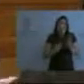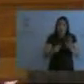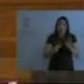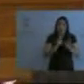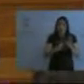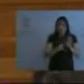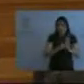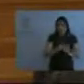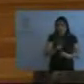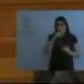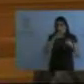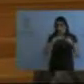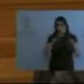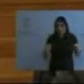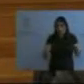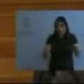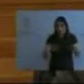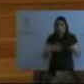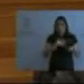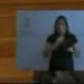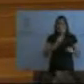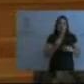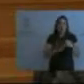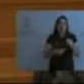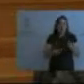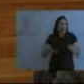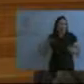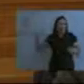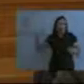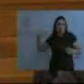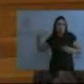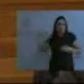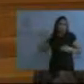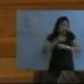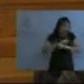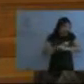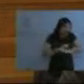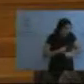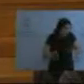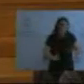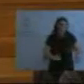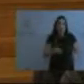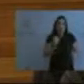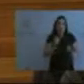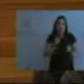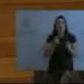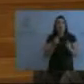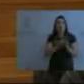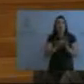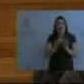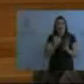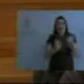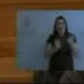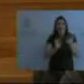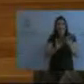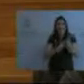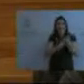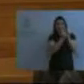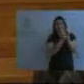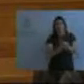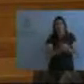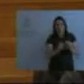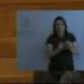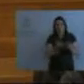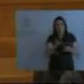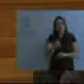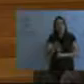de Puertos de Asturias. O sea, podría haberlo hecho ya con anterioridad. Tampoco lo hicieron, no solamente modificando esa Ley de Tasas años luz, sino también con la Ley